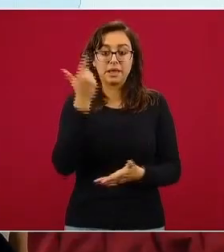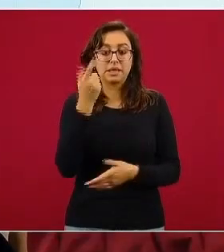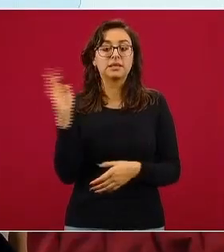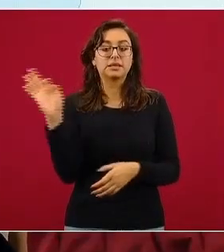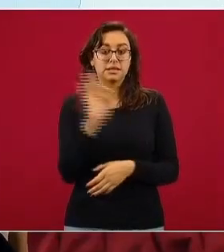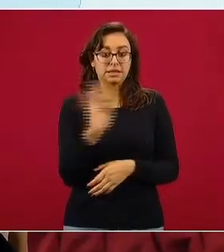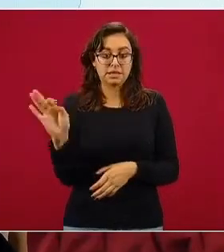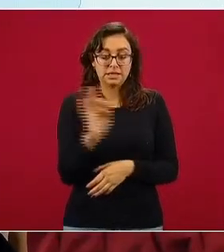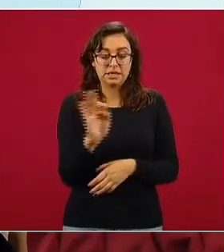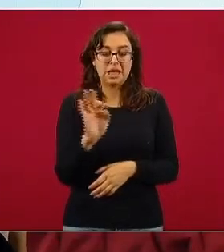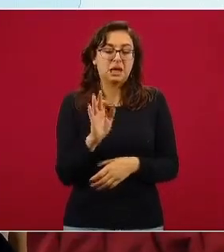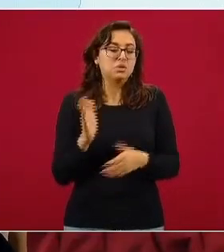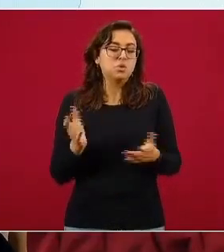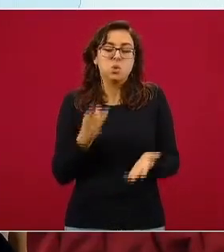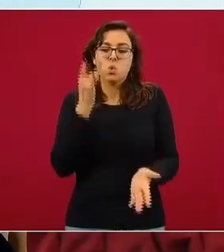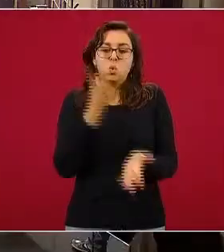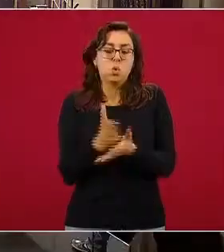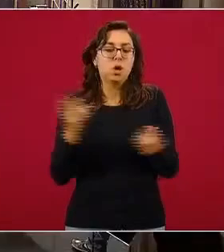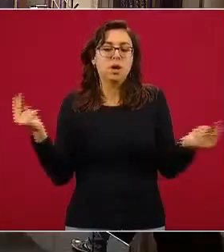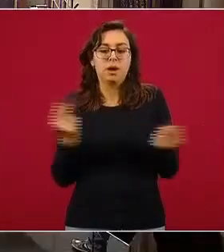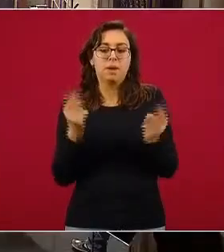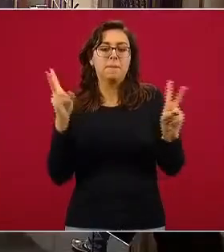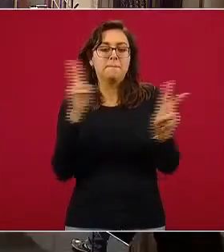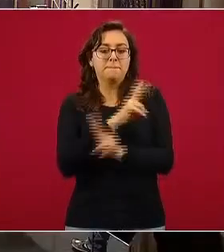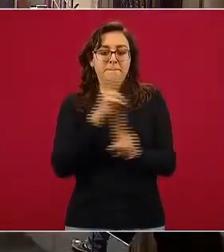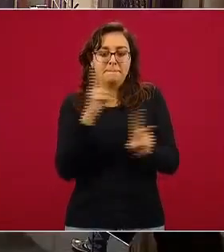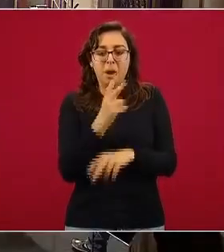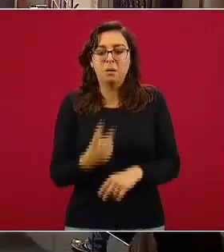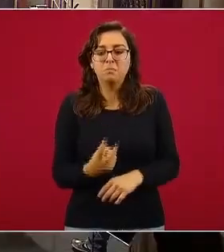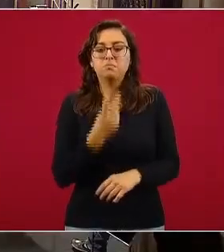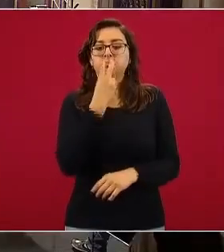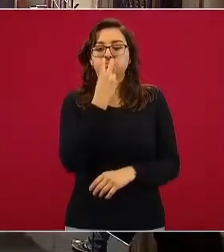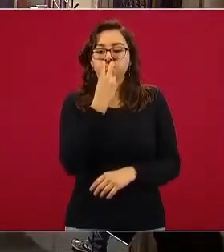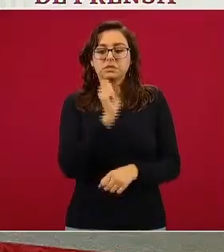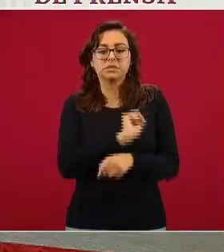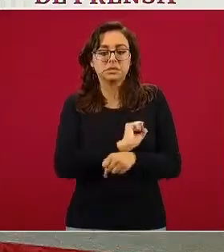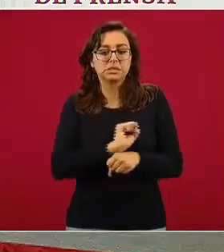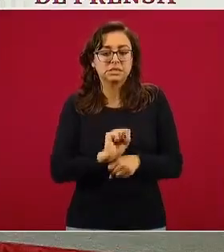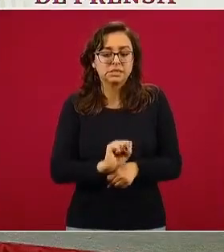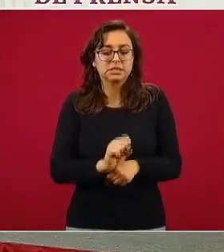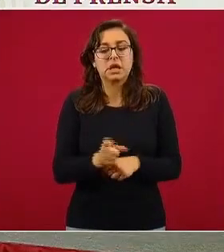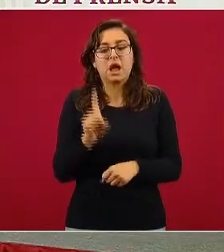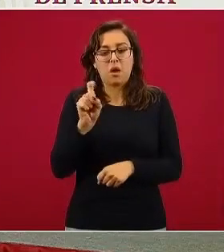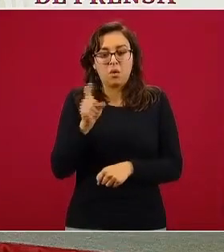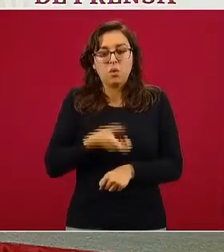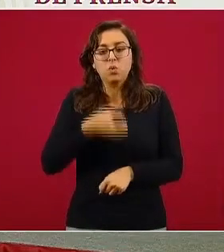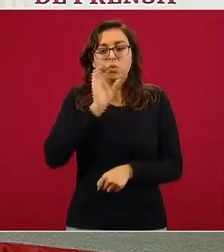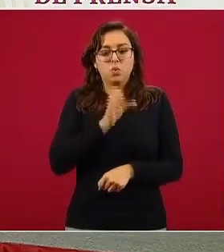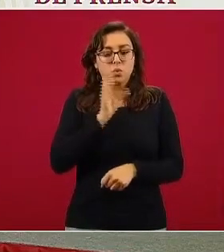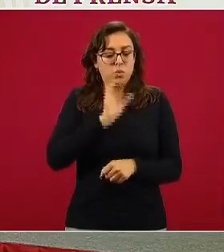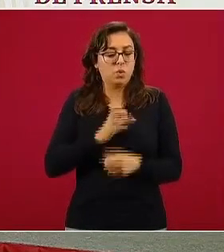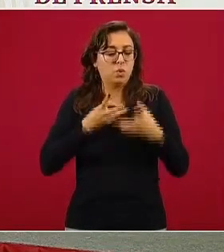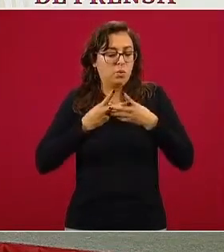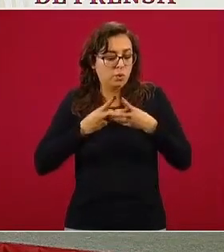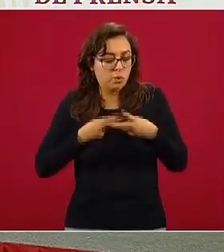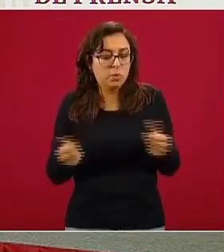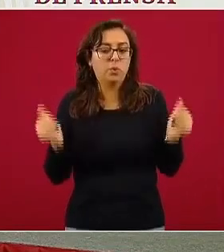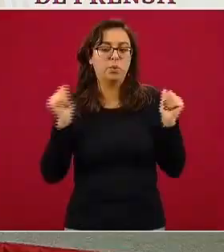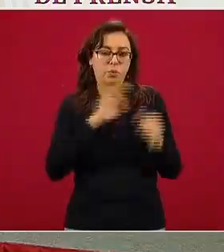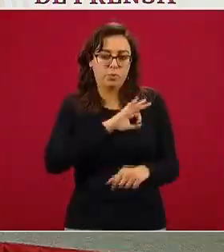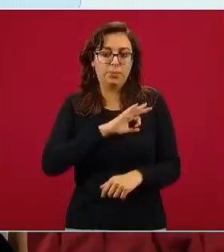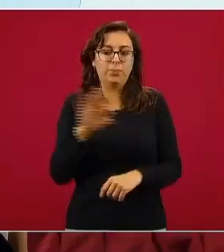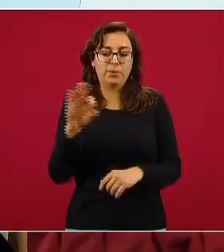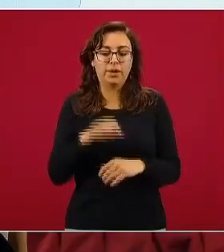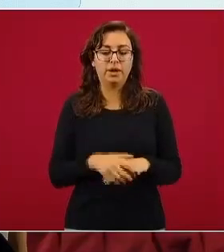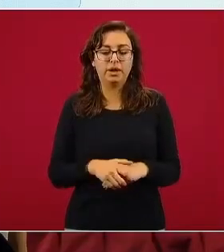solamente requieran oxigenación con puntas nasales, hidratación y puedan resolver el problema a ese